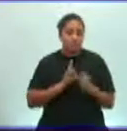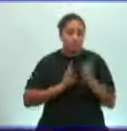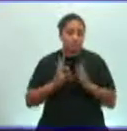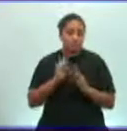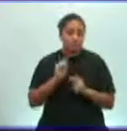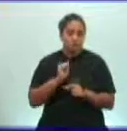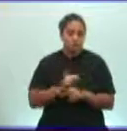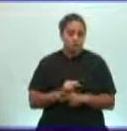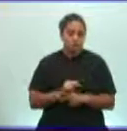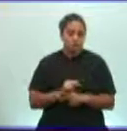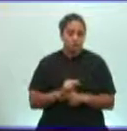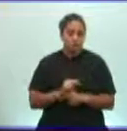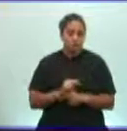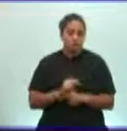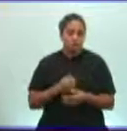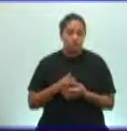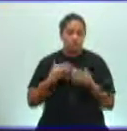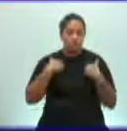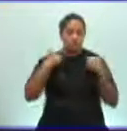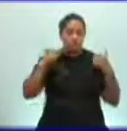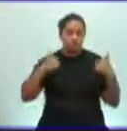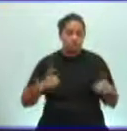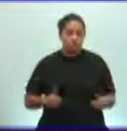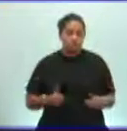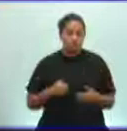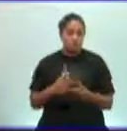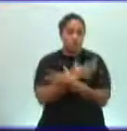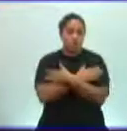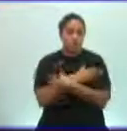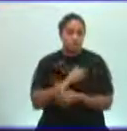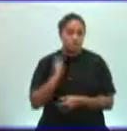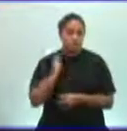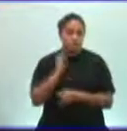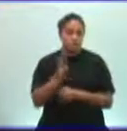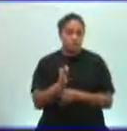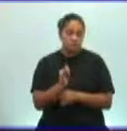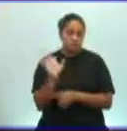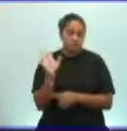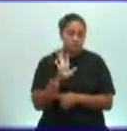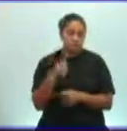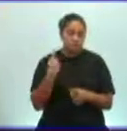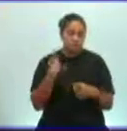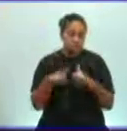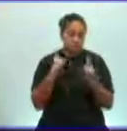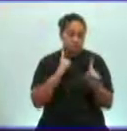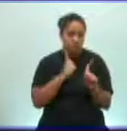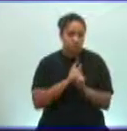siempre, los abrazo desde la distancia y me despido hasta un próximo encuentro.